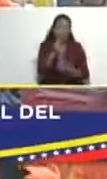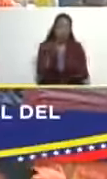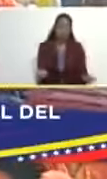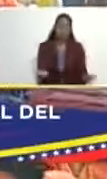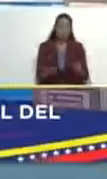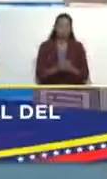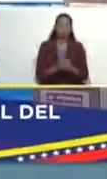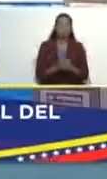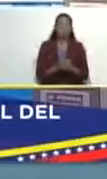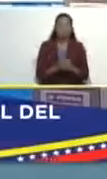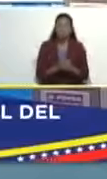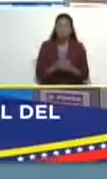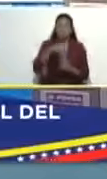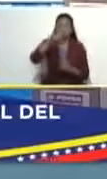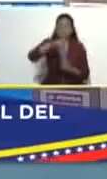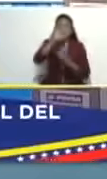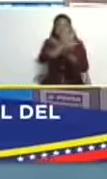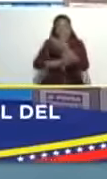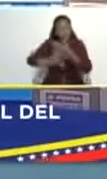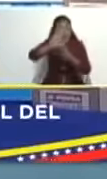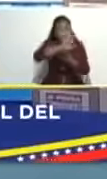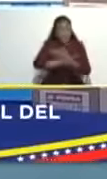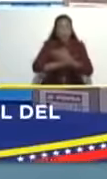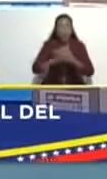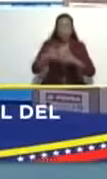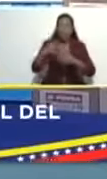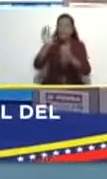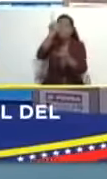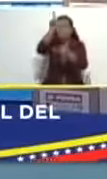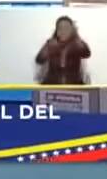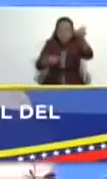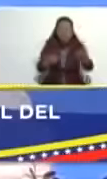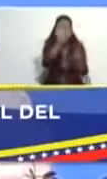patria, para protegerlos integralmente.